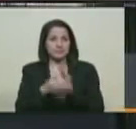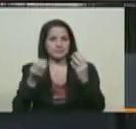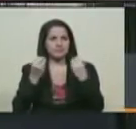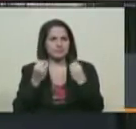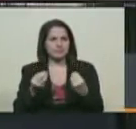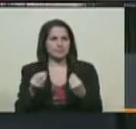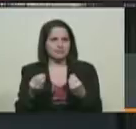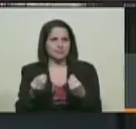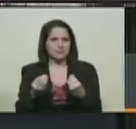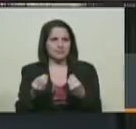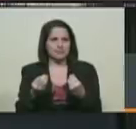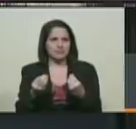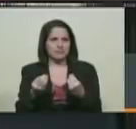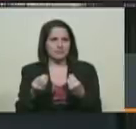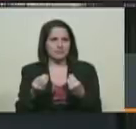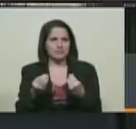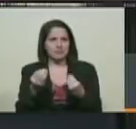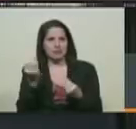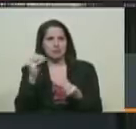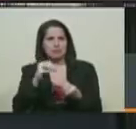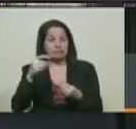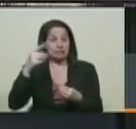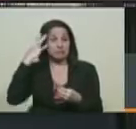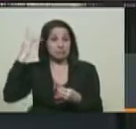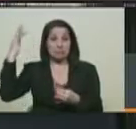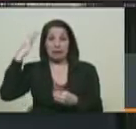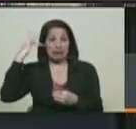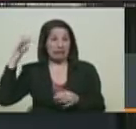Venezuela. Ustedes ni se imaginan